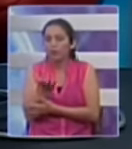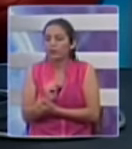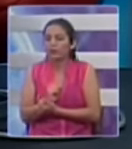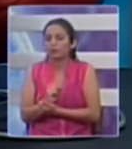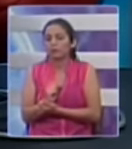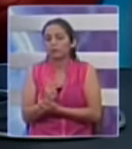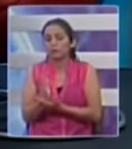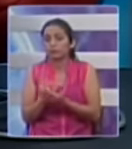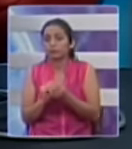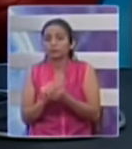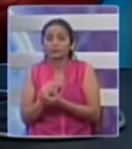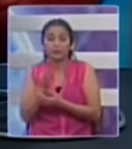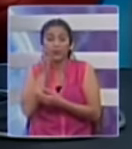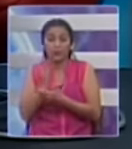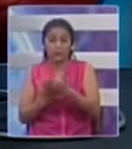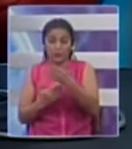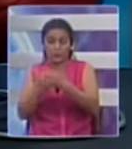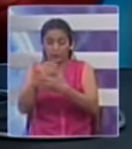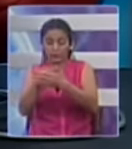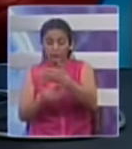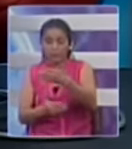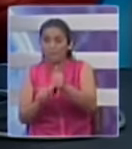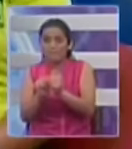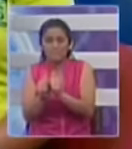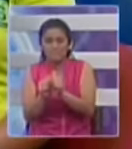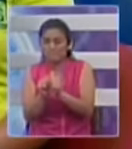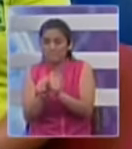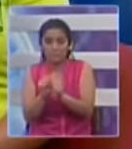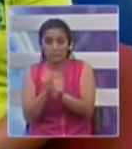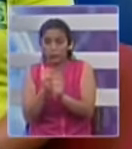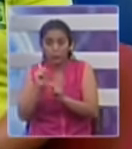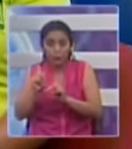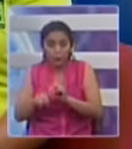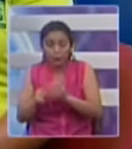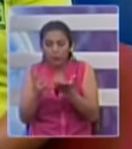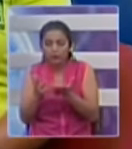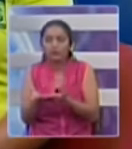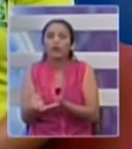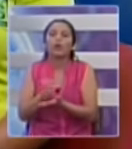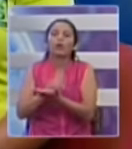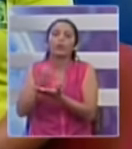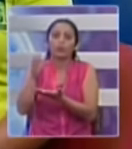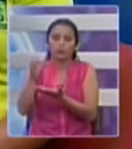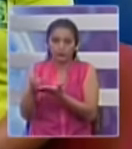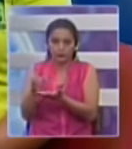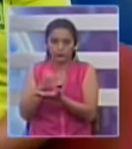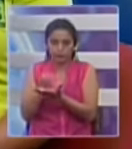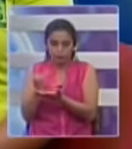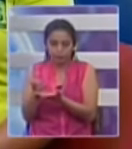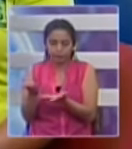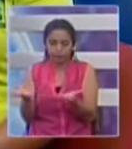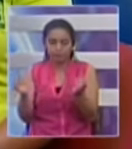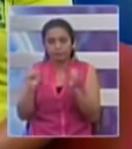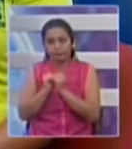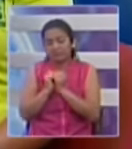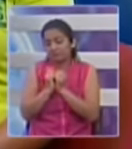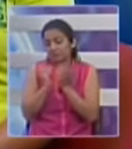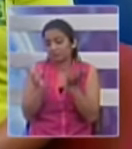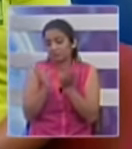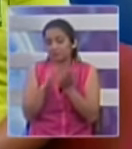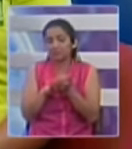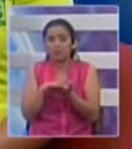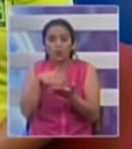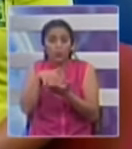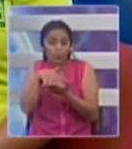no pasan para acceder, porque no saquen el puntaje para la carrera que ellos han decidido, puedan, luego de un curso,